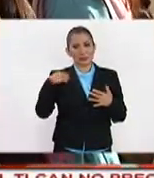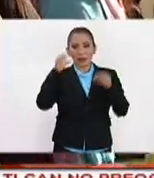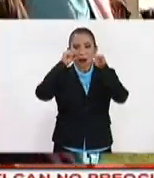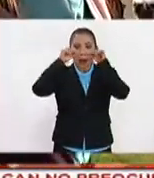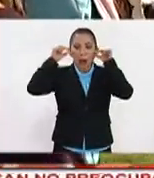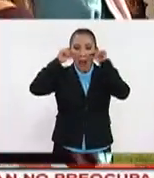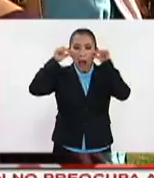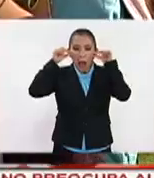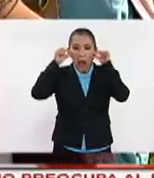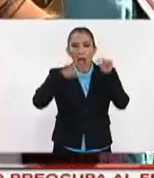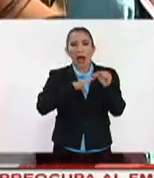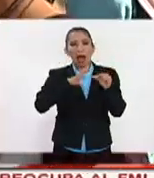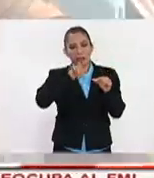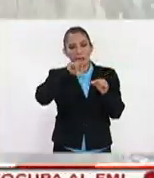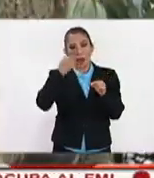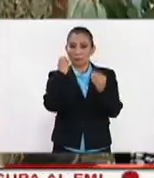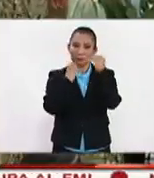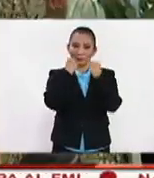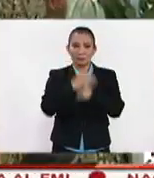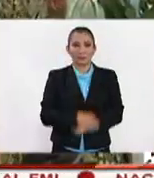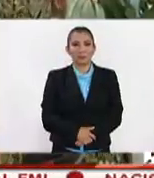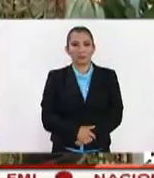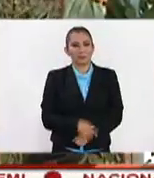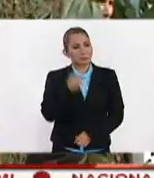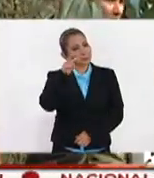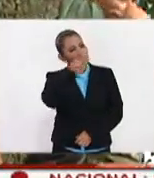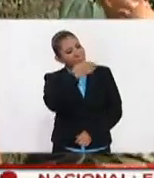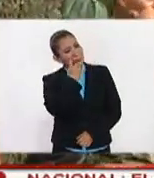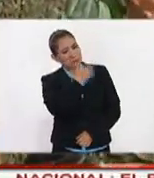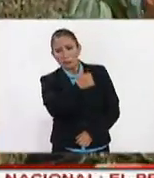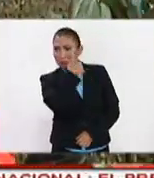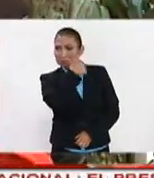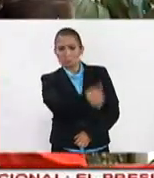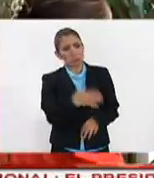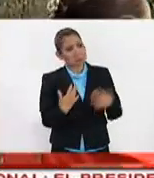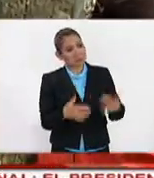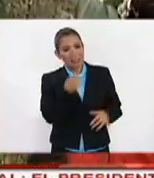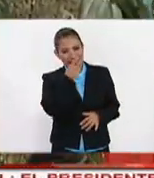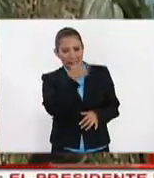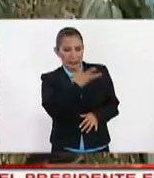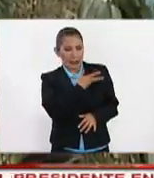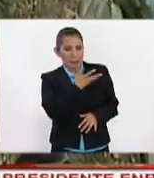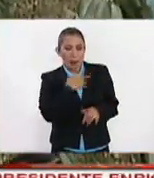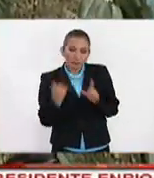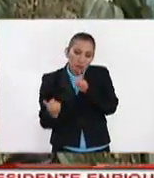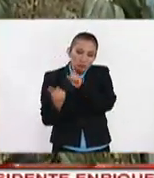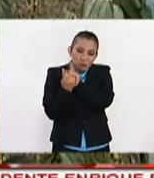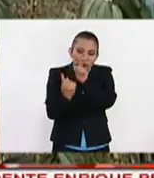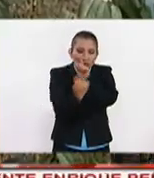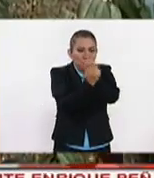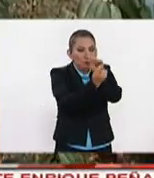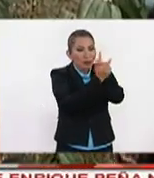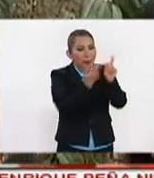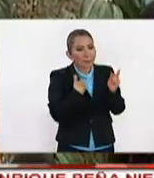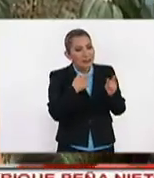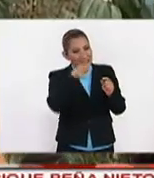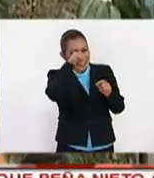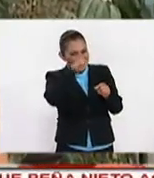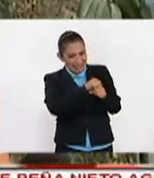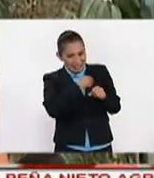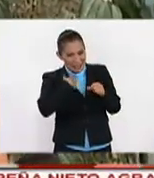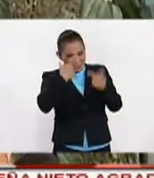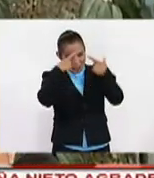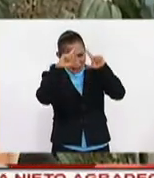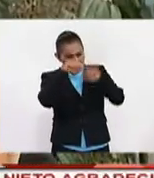camuflaje y ahorita vamos a comer. Me está pareciendo muy bien, ya que, digamos, tenemos un acercamiento mayor a la Secretaría de